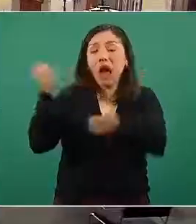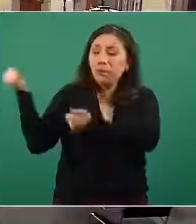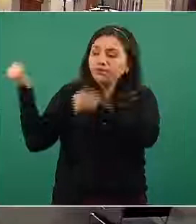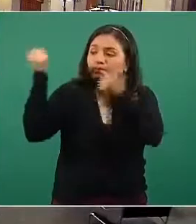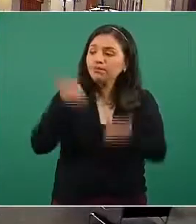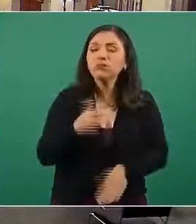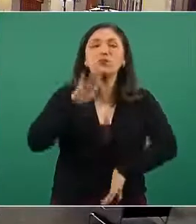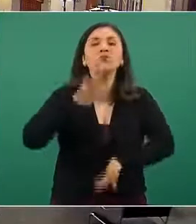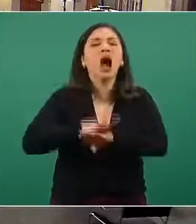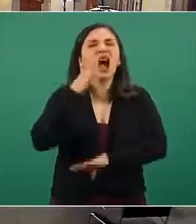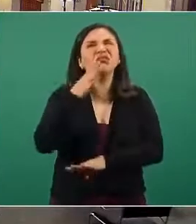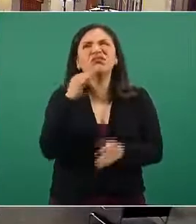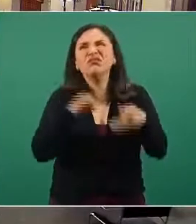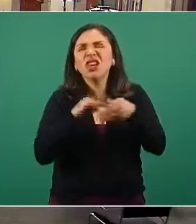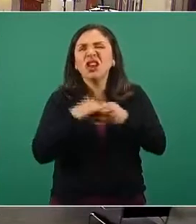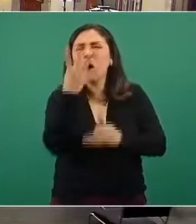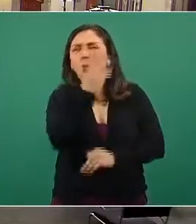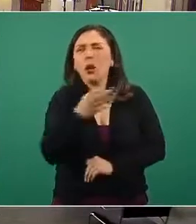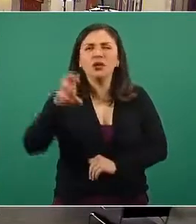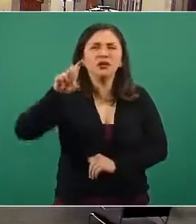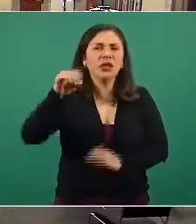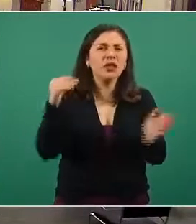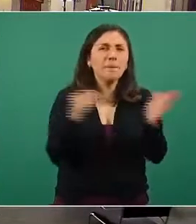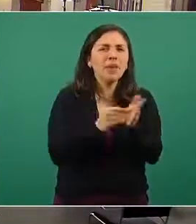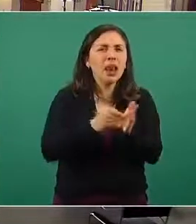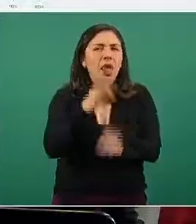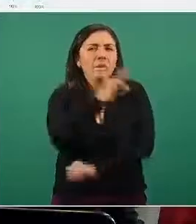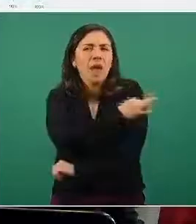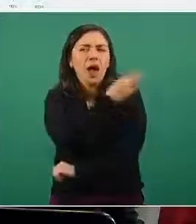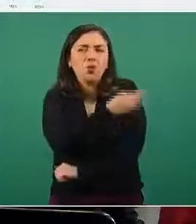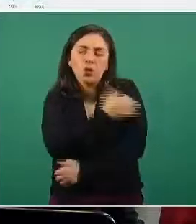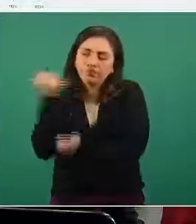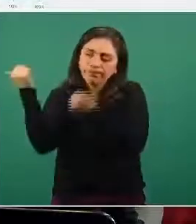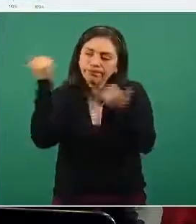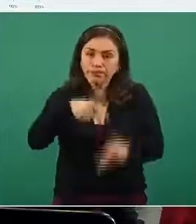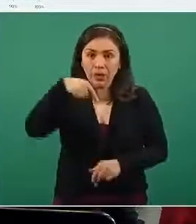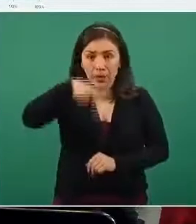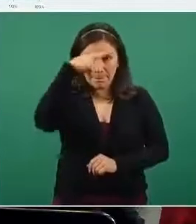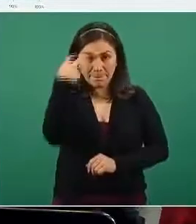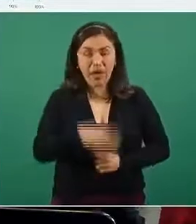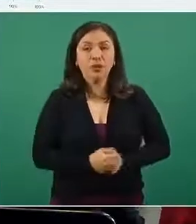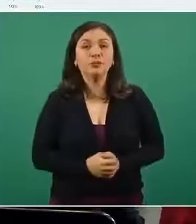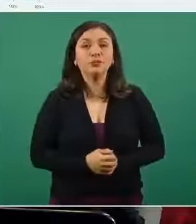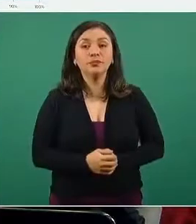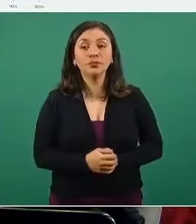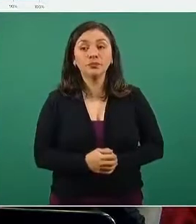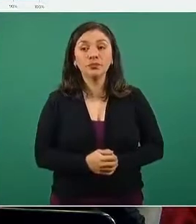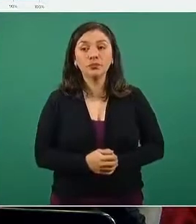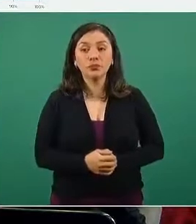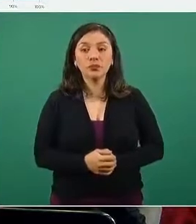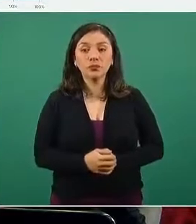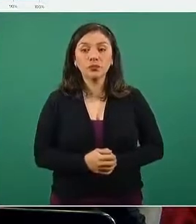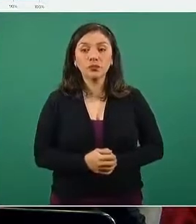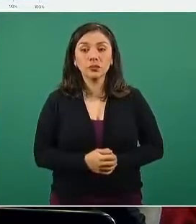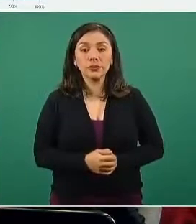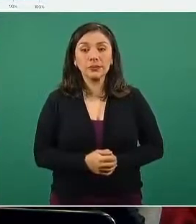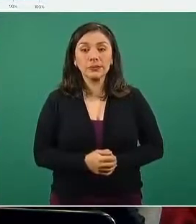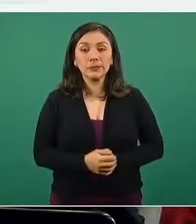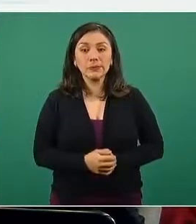un poco más de 430.000 dosis a México. Si vemos de hecho en la siguiente